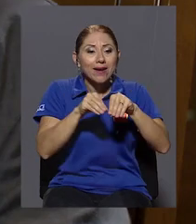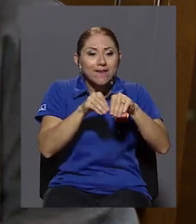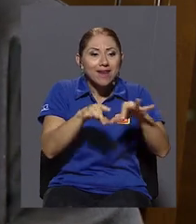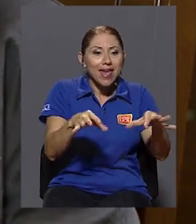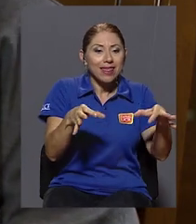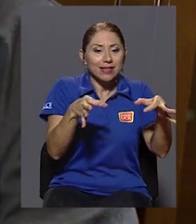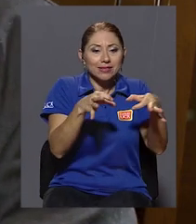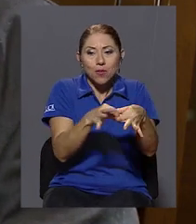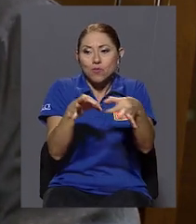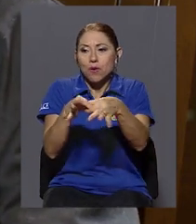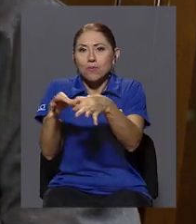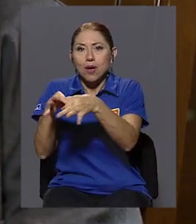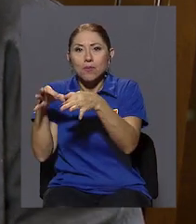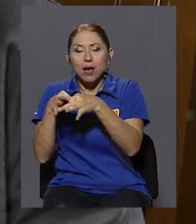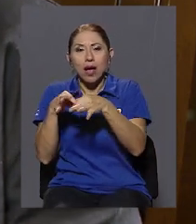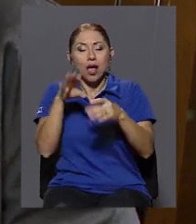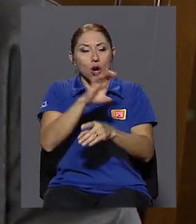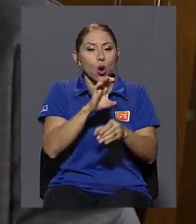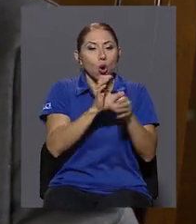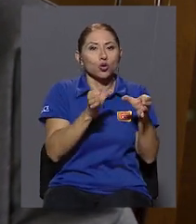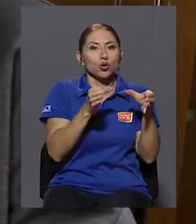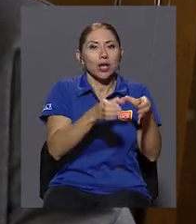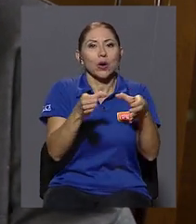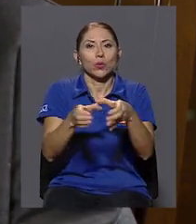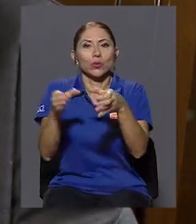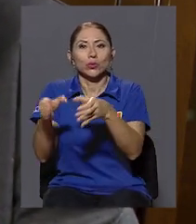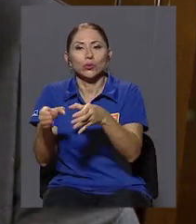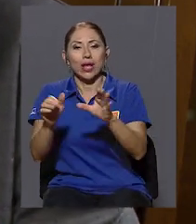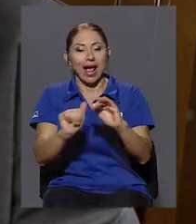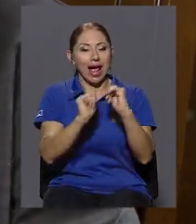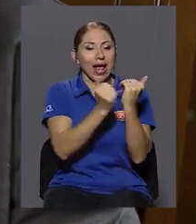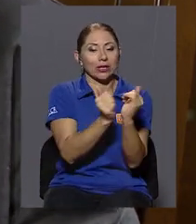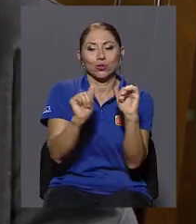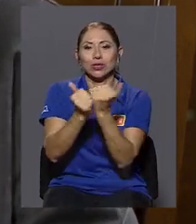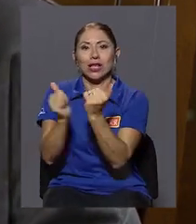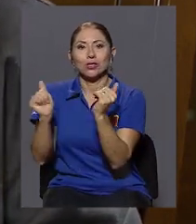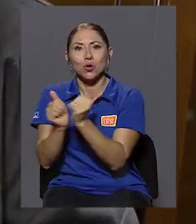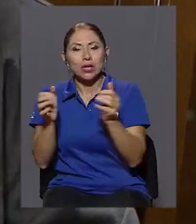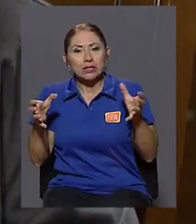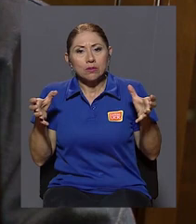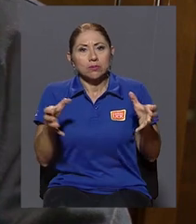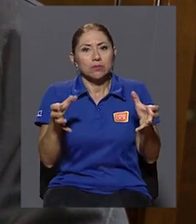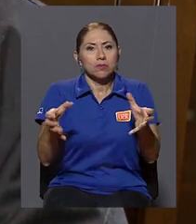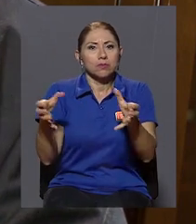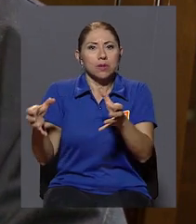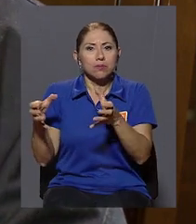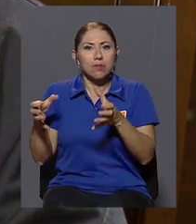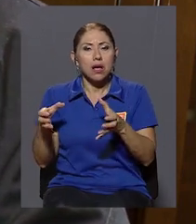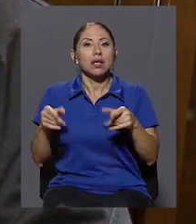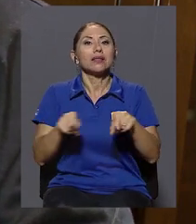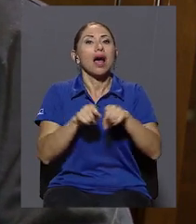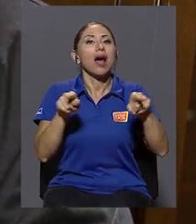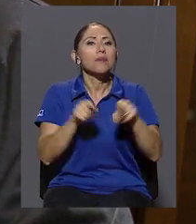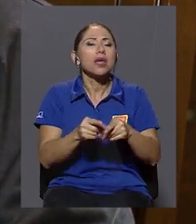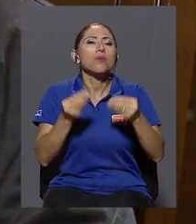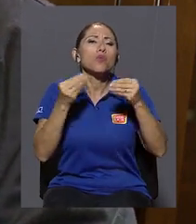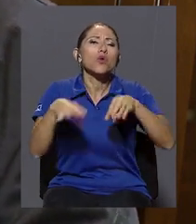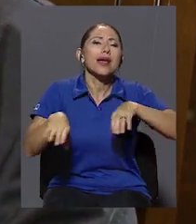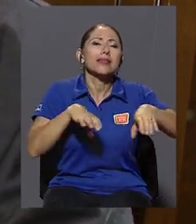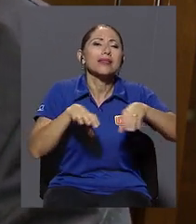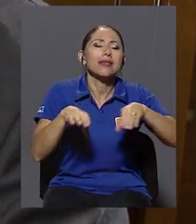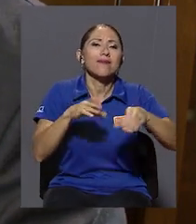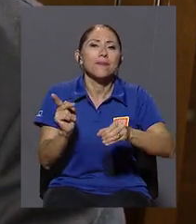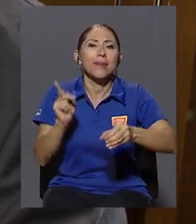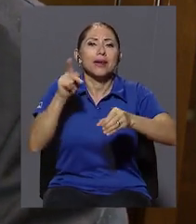redes, de los consejos, de las asociaciones. Y también una participación, diría, muy activa de